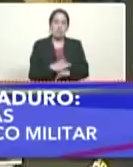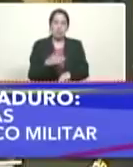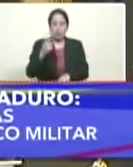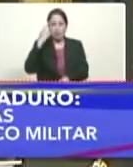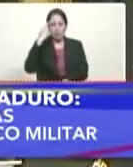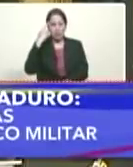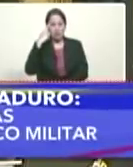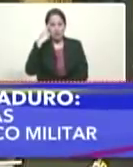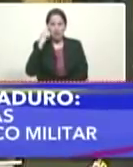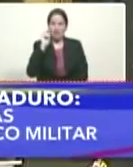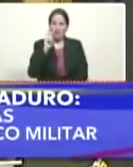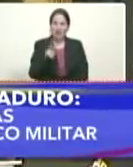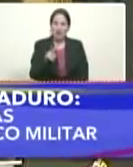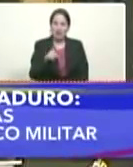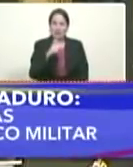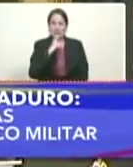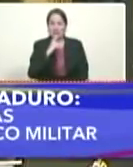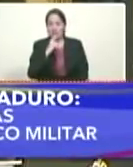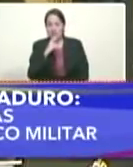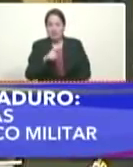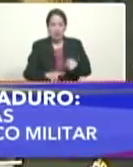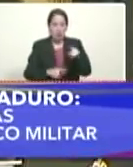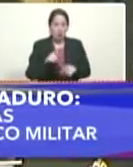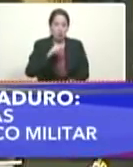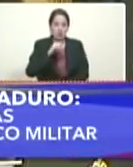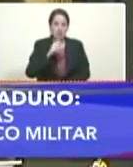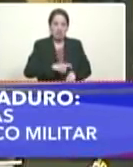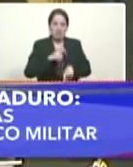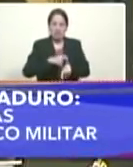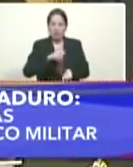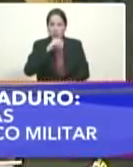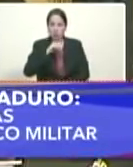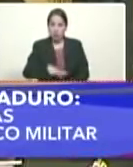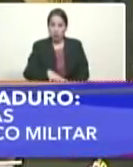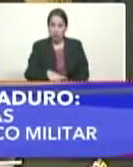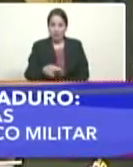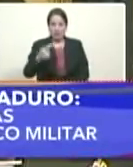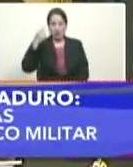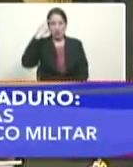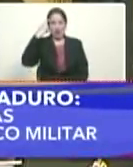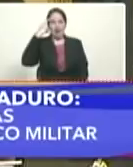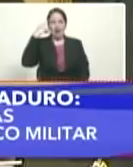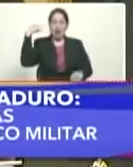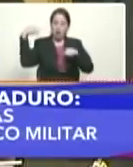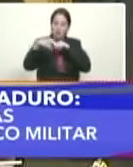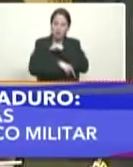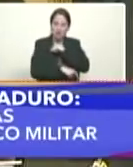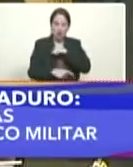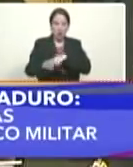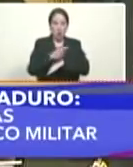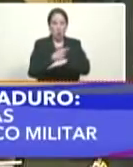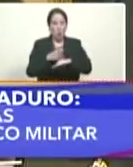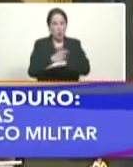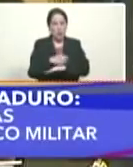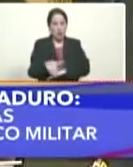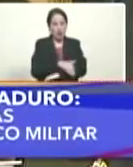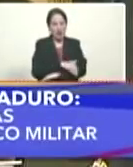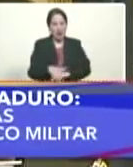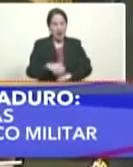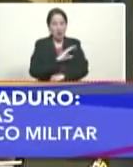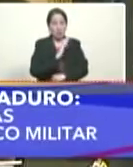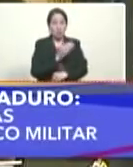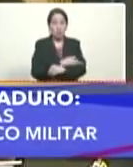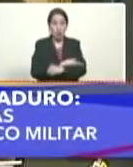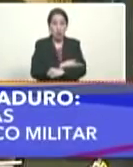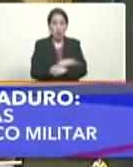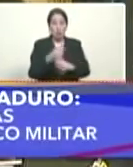histórico y sé que hay que profundizar el gobierno de calle el gobierno popular el